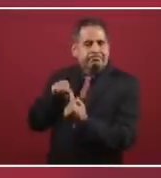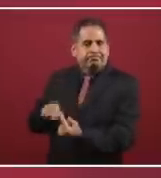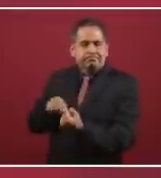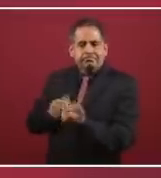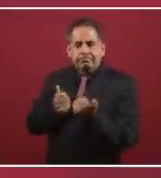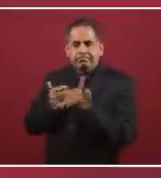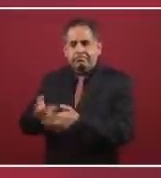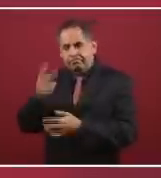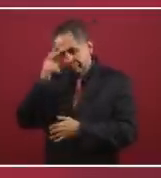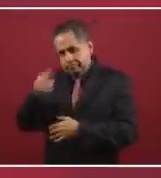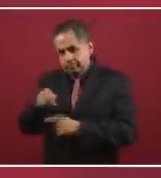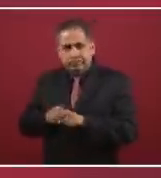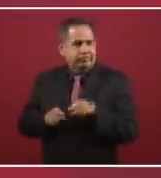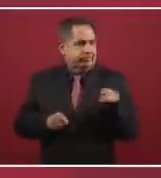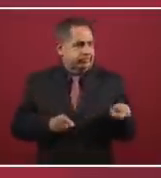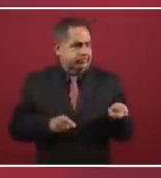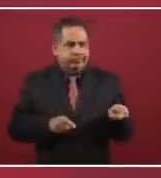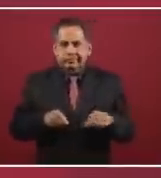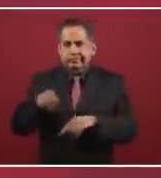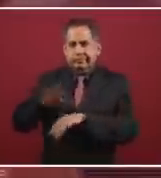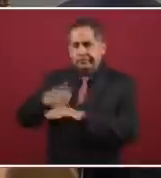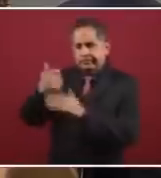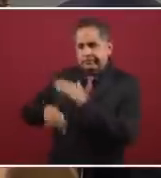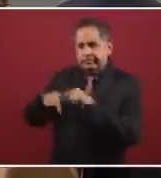llevarlo por México que usar la ramal de Estados Unidos.